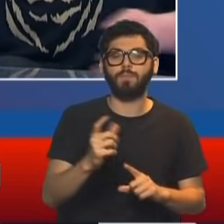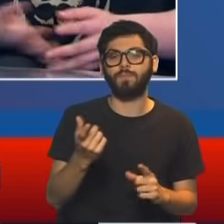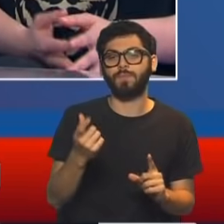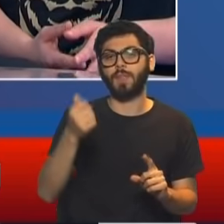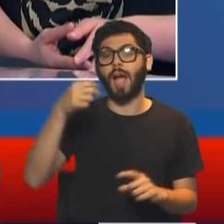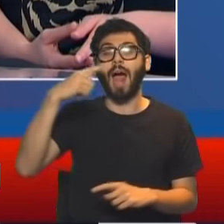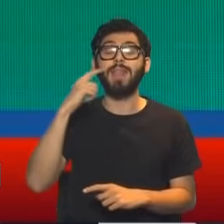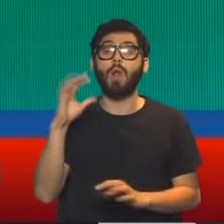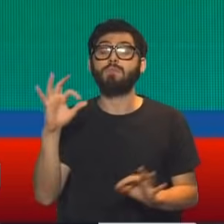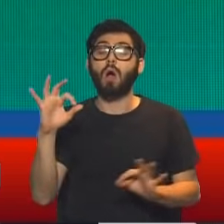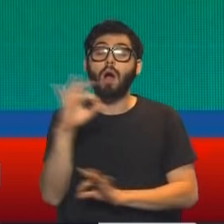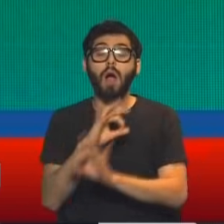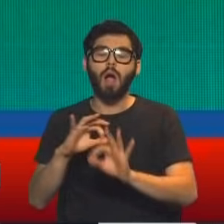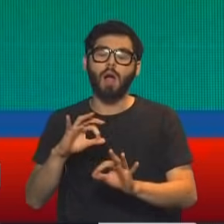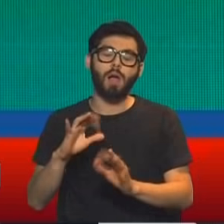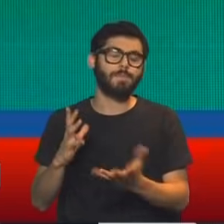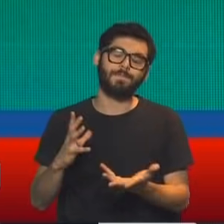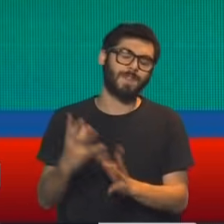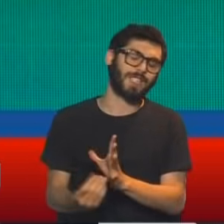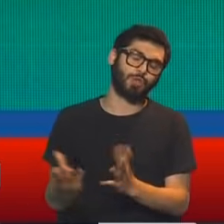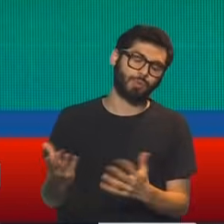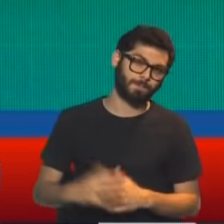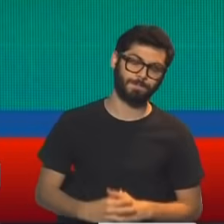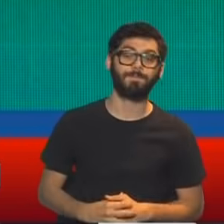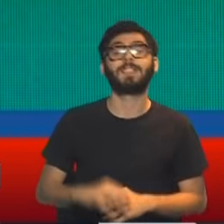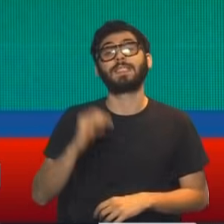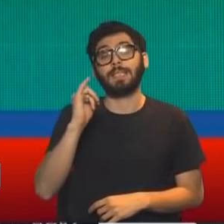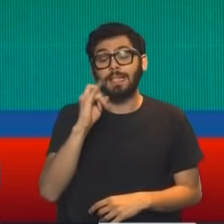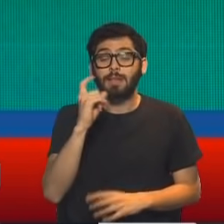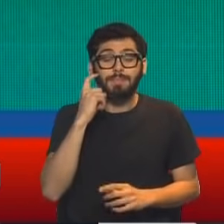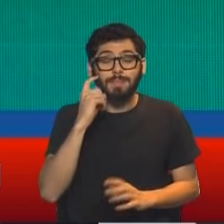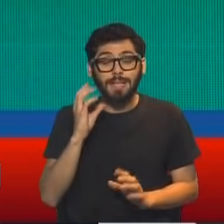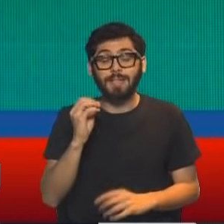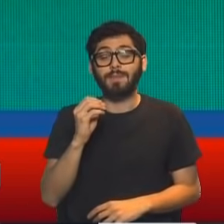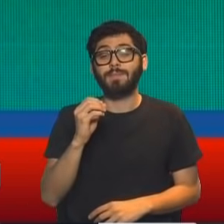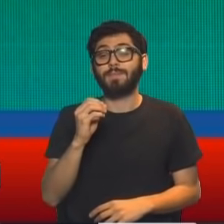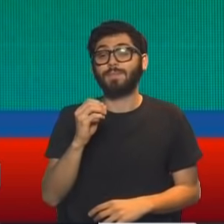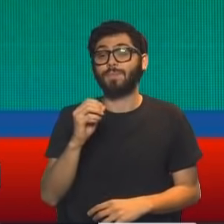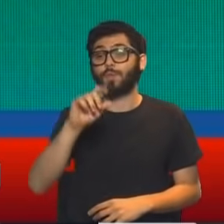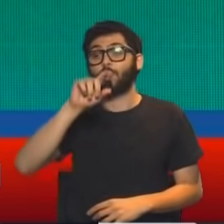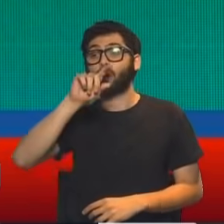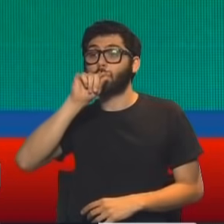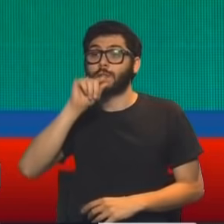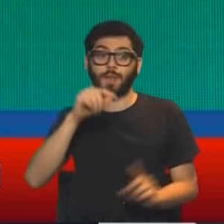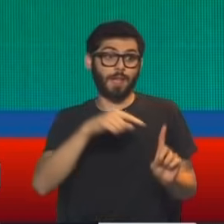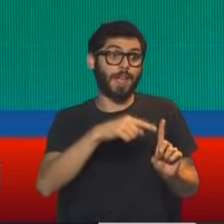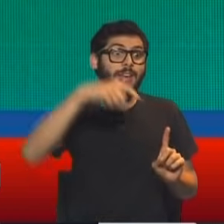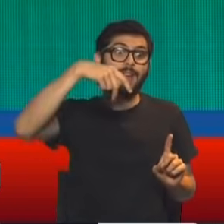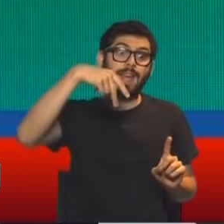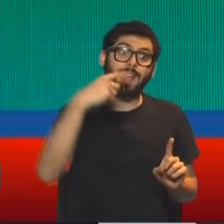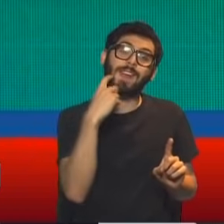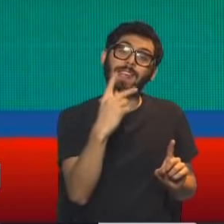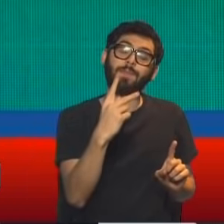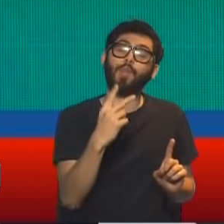de Aníbal Fernández. Sí, pero además lo que hay que pensar, me parece, ¿no? Es que justamente a lo que el tuit original de Nick, a lo que